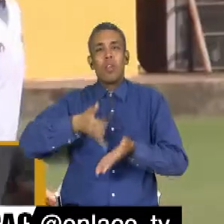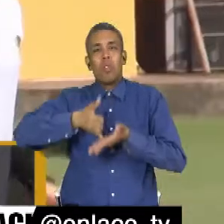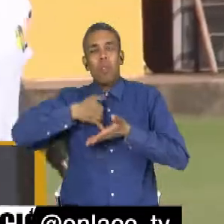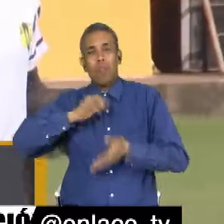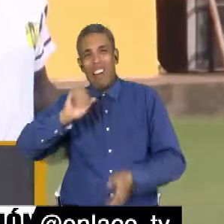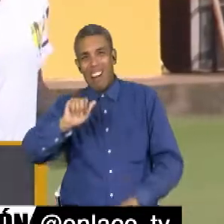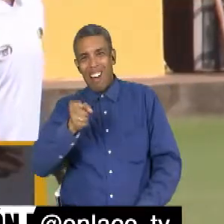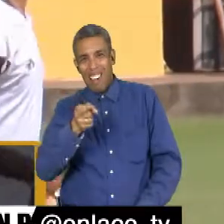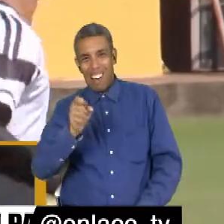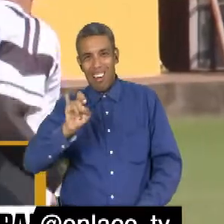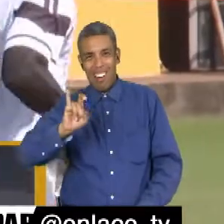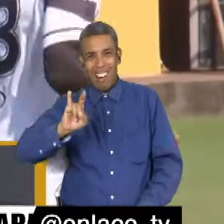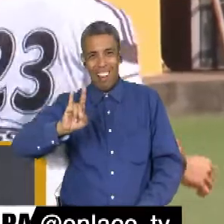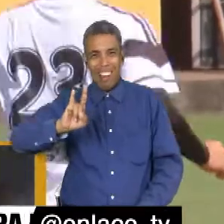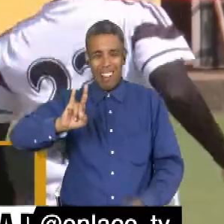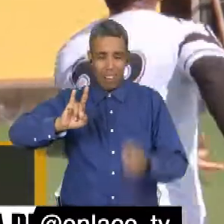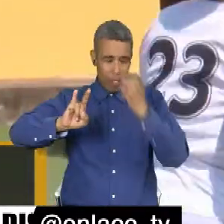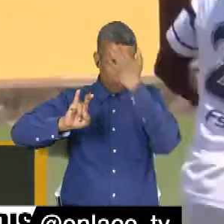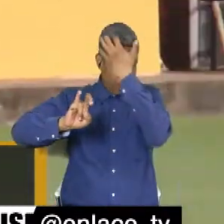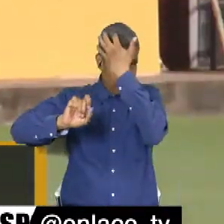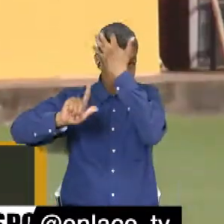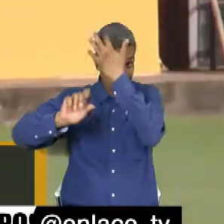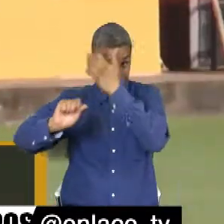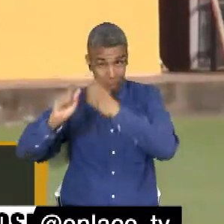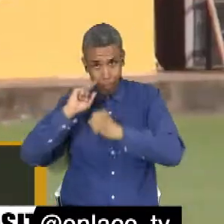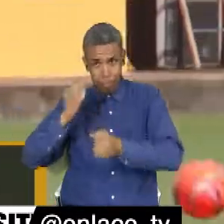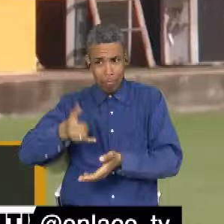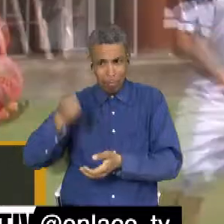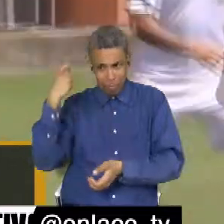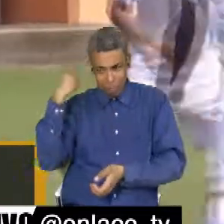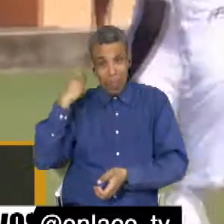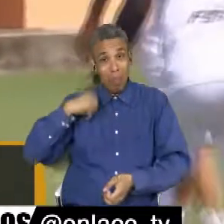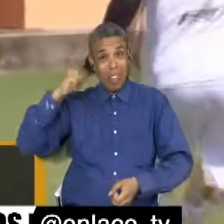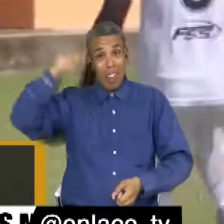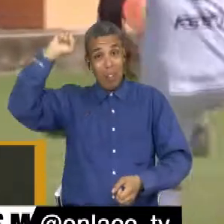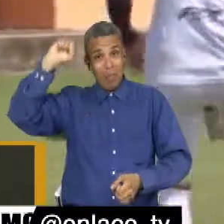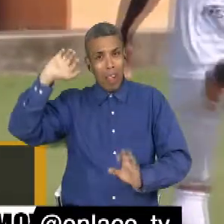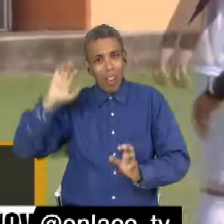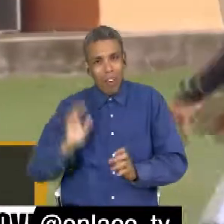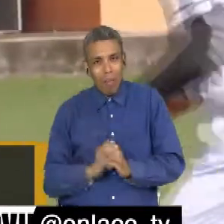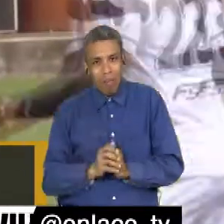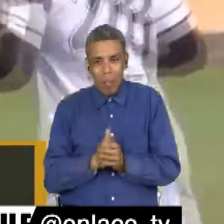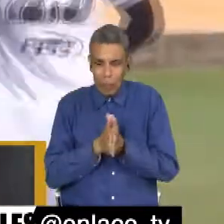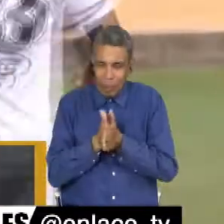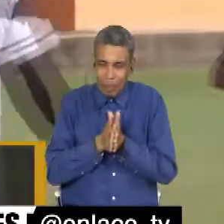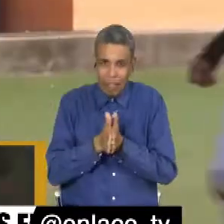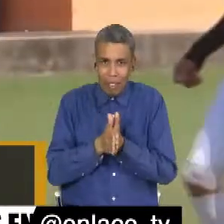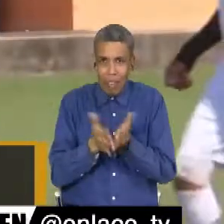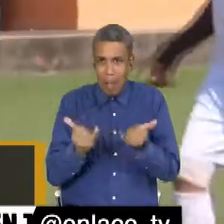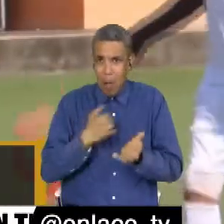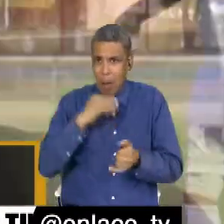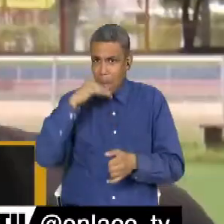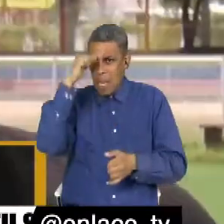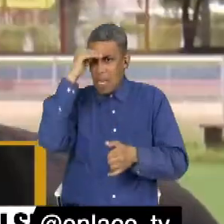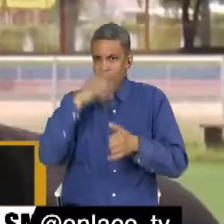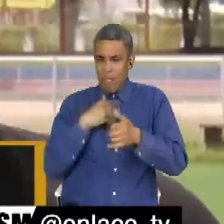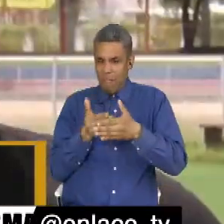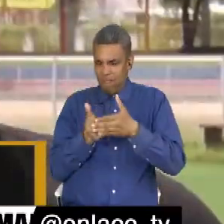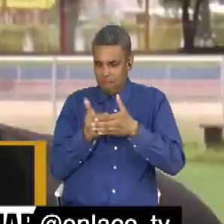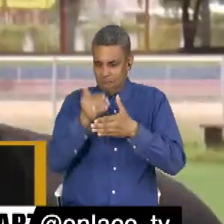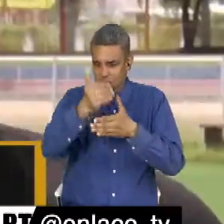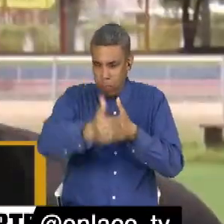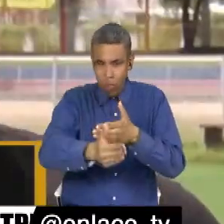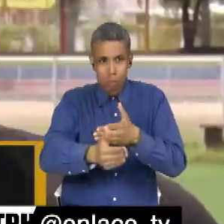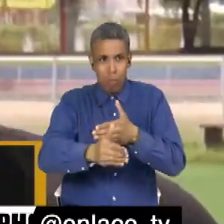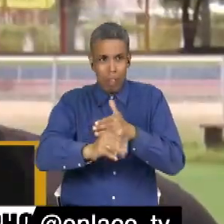confianza para hacer bien las cosas del fin de semana, y sabemos que ganando vamos a estar ahí a la puerta de la clasificación. El equipo está fuerte, está mentalizado